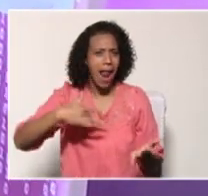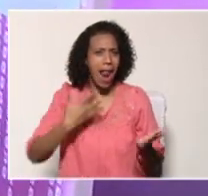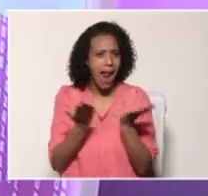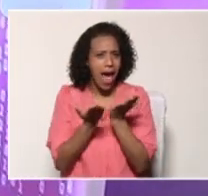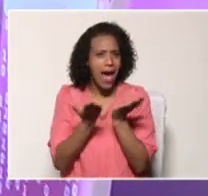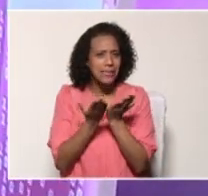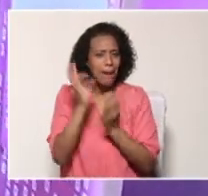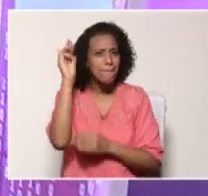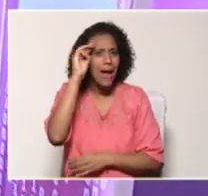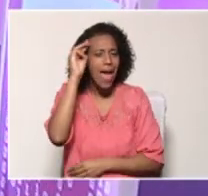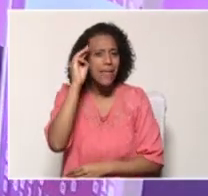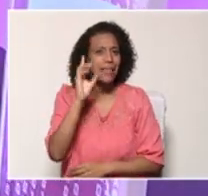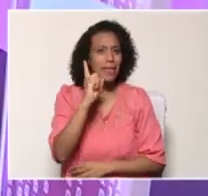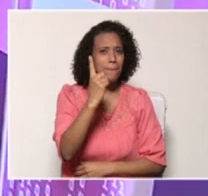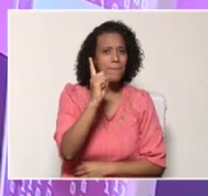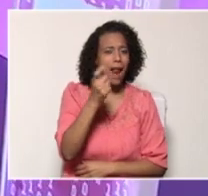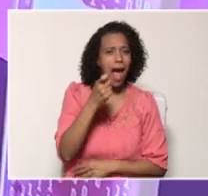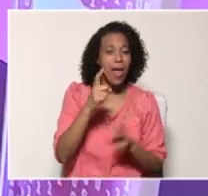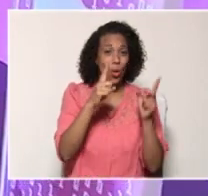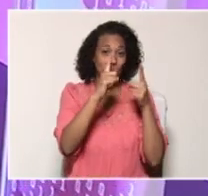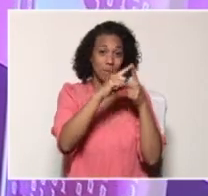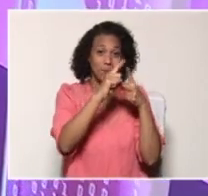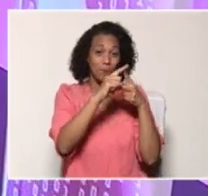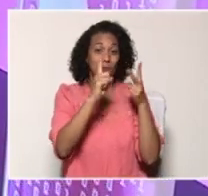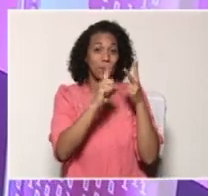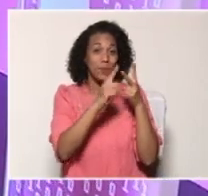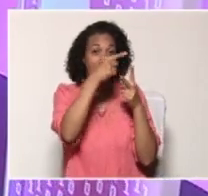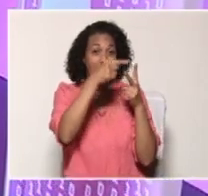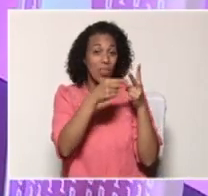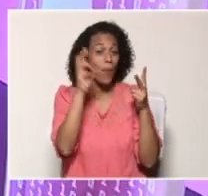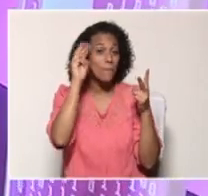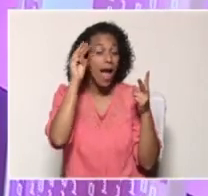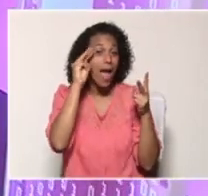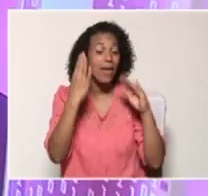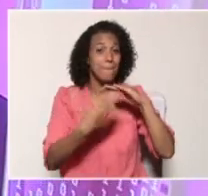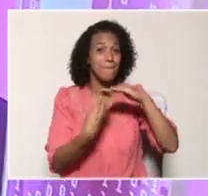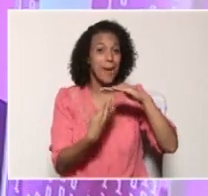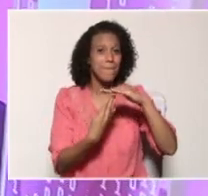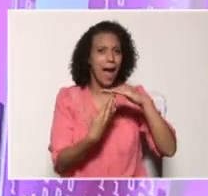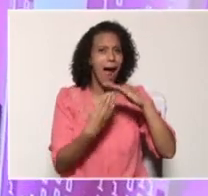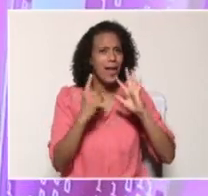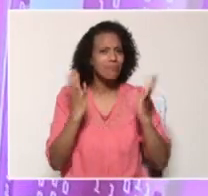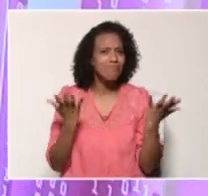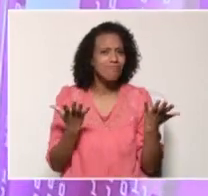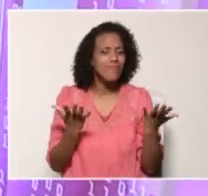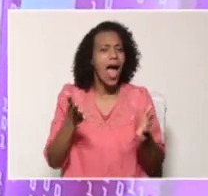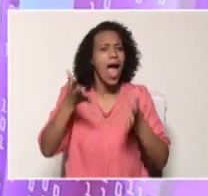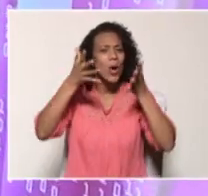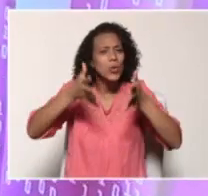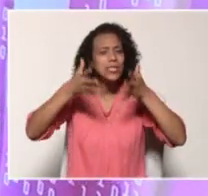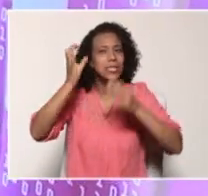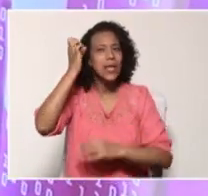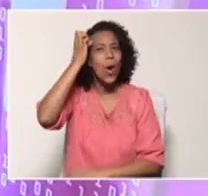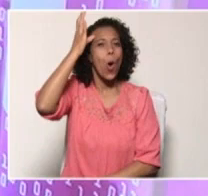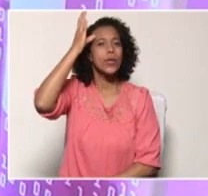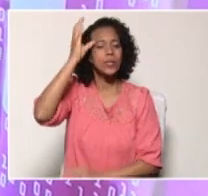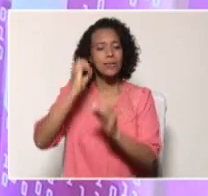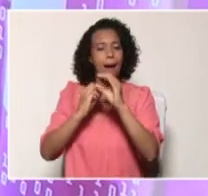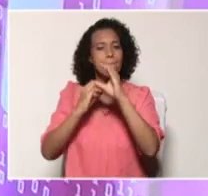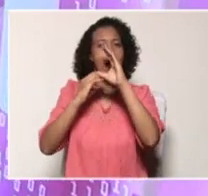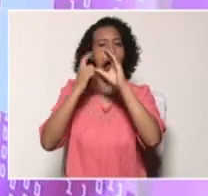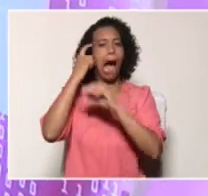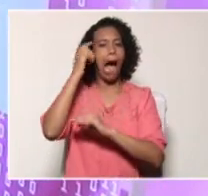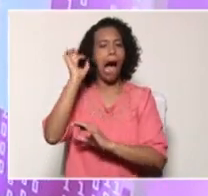clase de las maestras Inés Tapia y Miriam Márquez en el nivel de educación primaria, dándonos conciencias de los